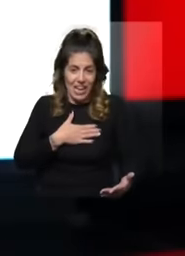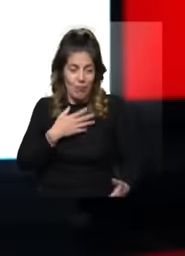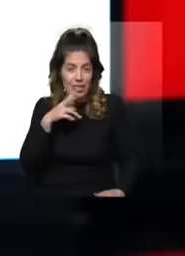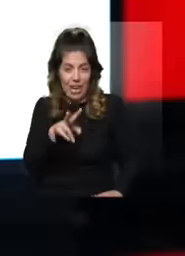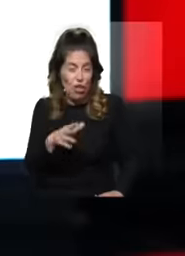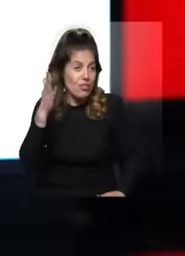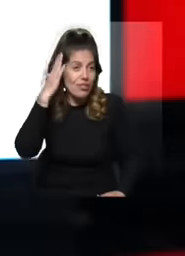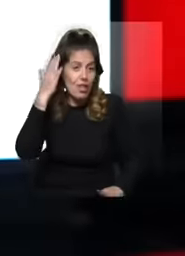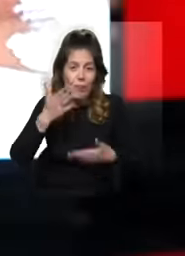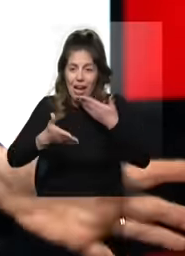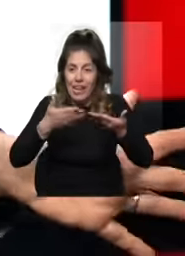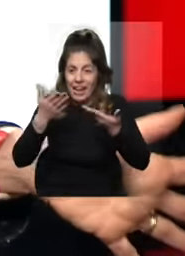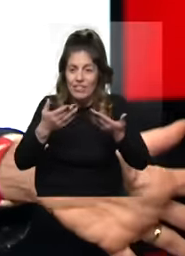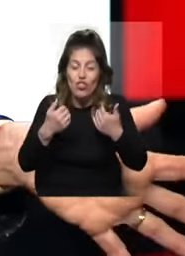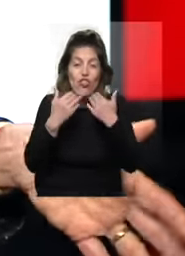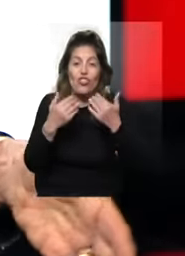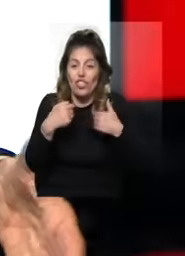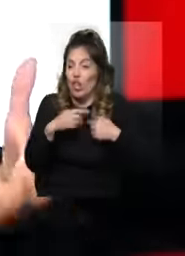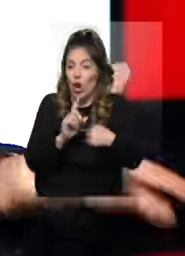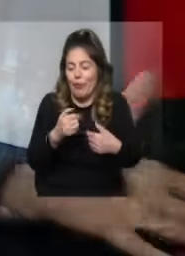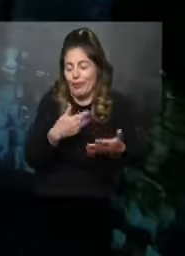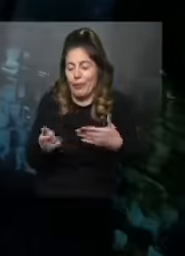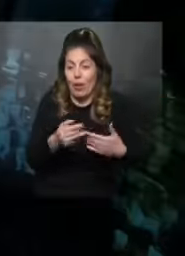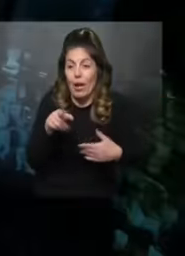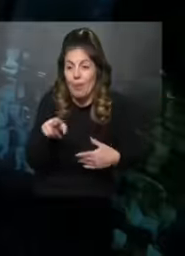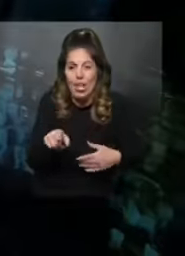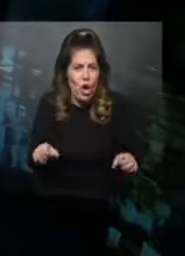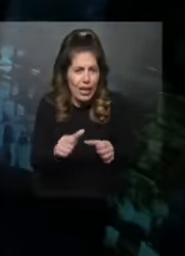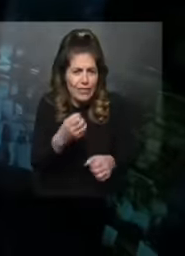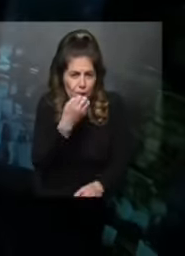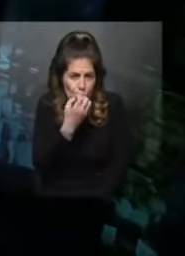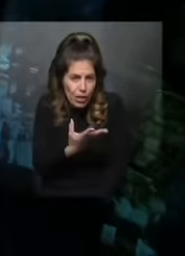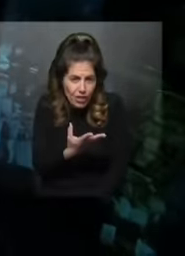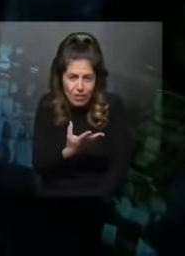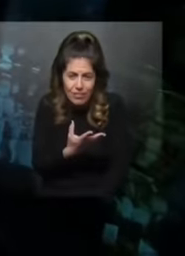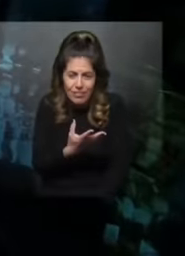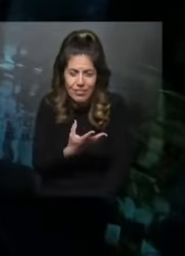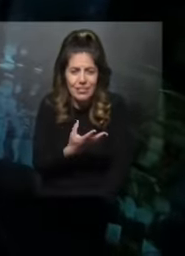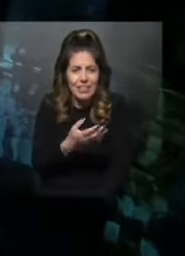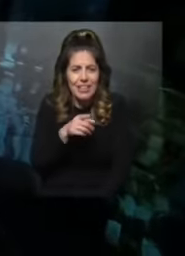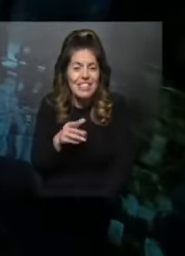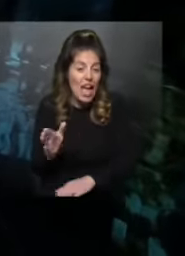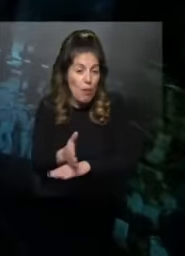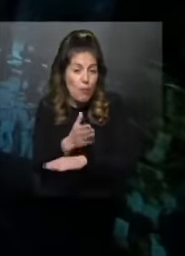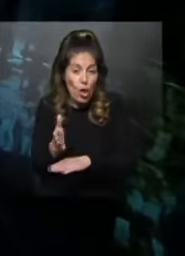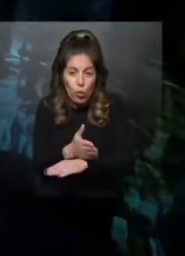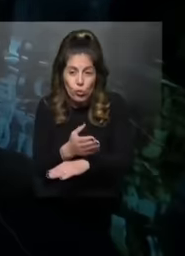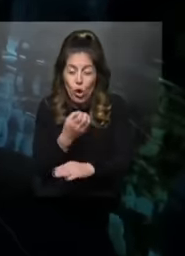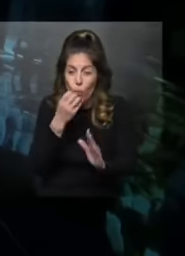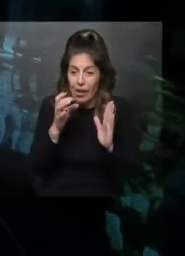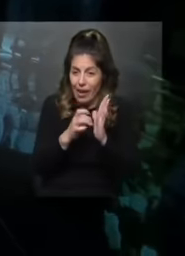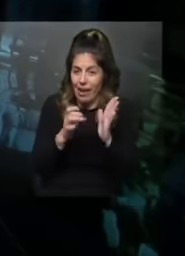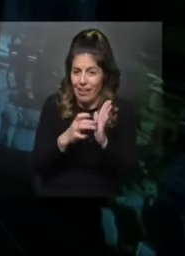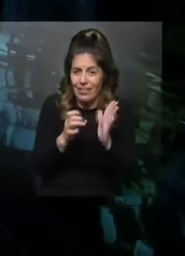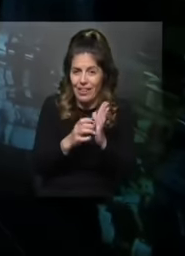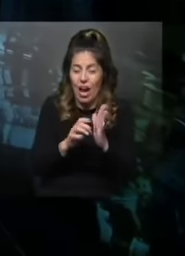sepa las canciones, que yo no me sé ninguna letra, pero no importa. Pero lo que hace es muy bueno. O sea, el producto es de buena calidad.